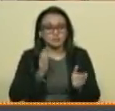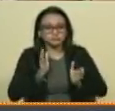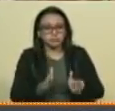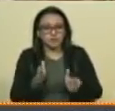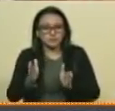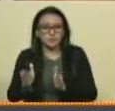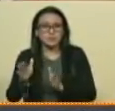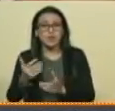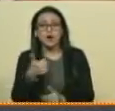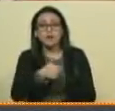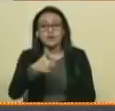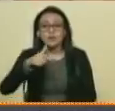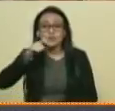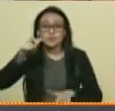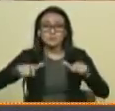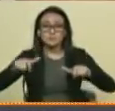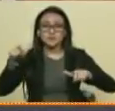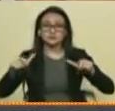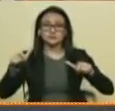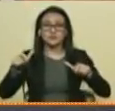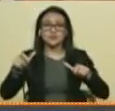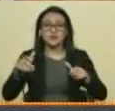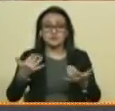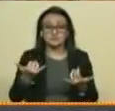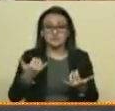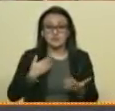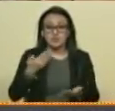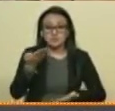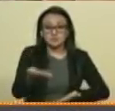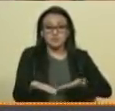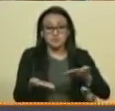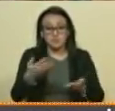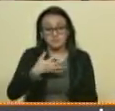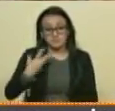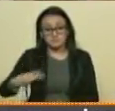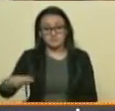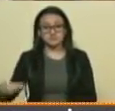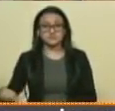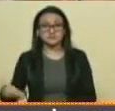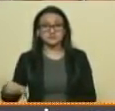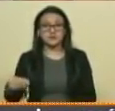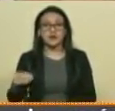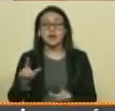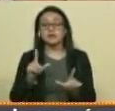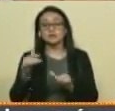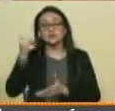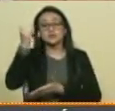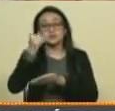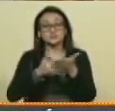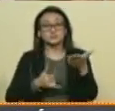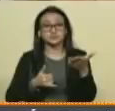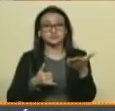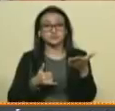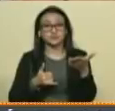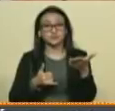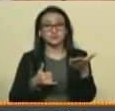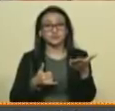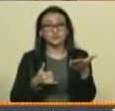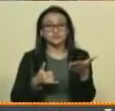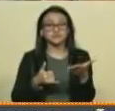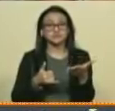los candidatos y candidatas que van a optar para las elecciones presidenciales puedan hacer su inscripción ante